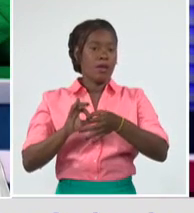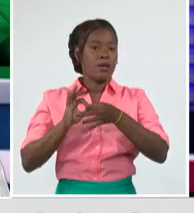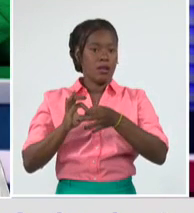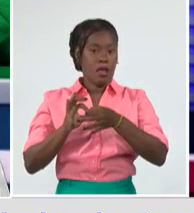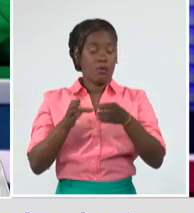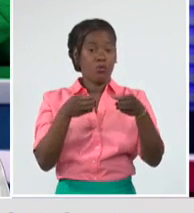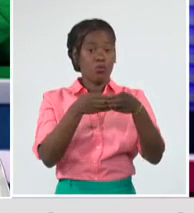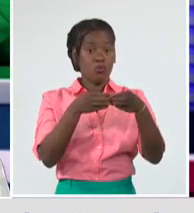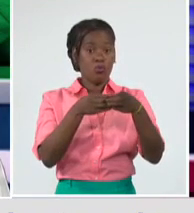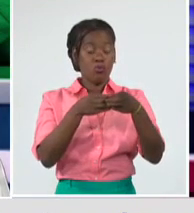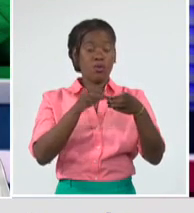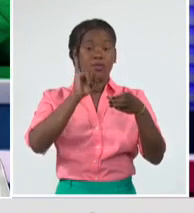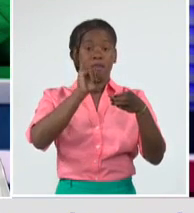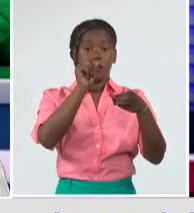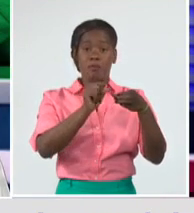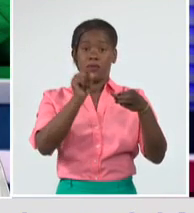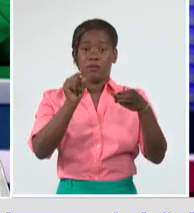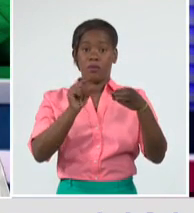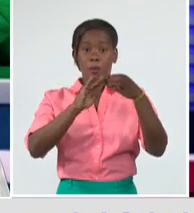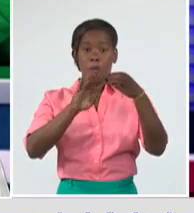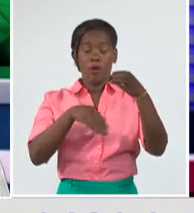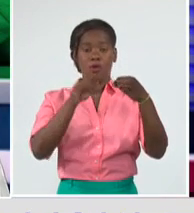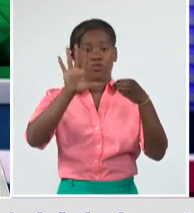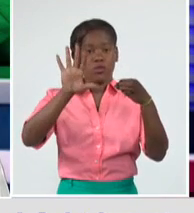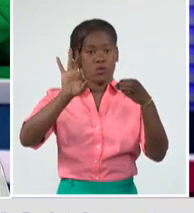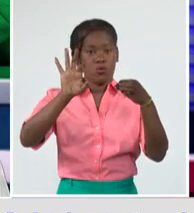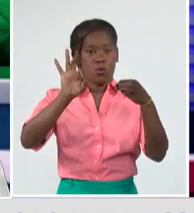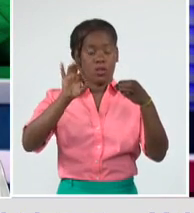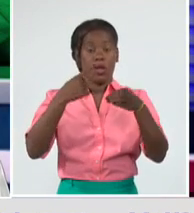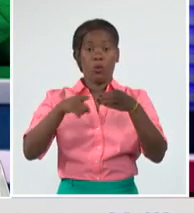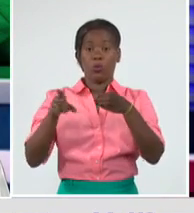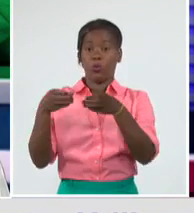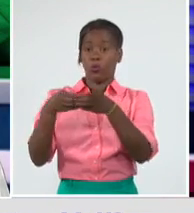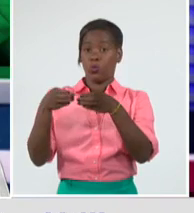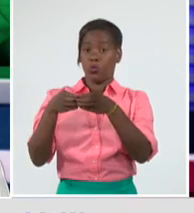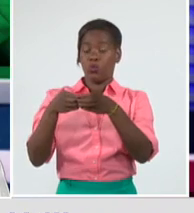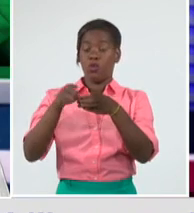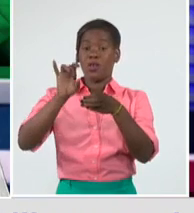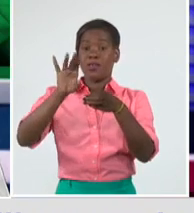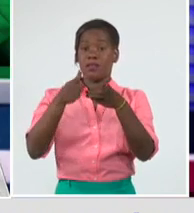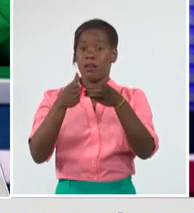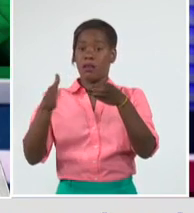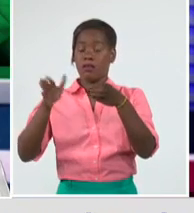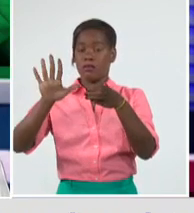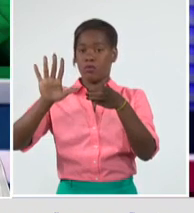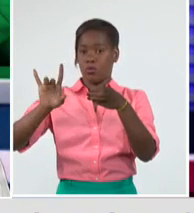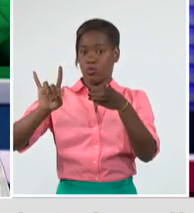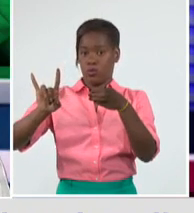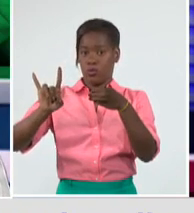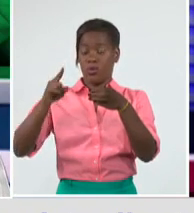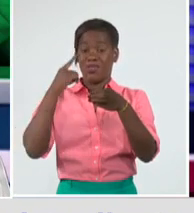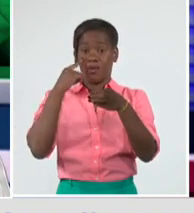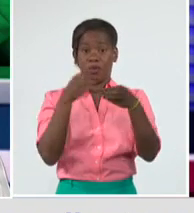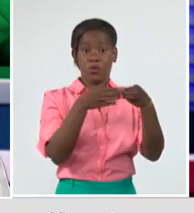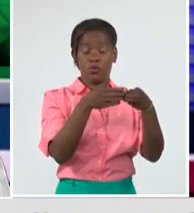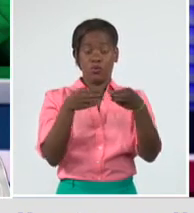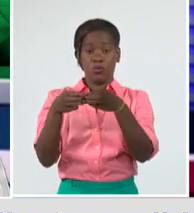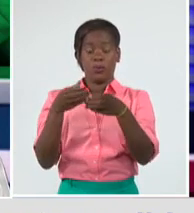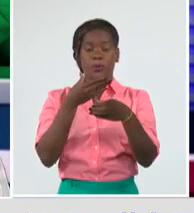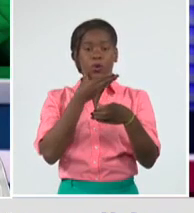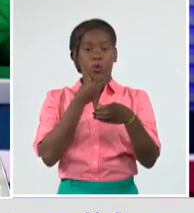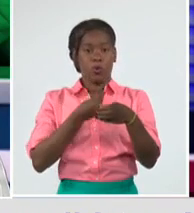años fallecidas y 15 de 50 a 59, edades jóvenes de la vida.